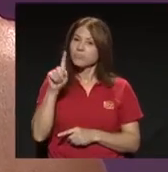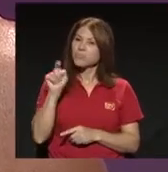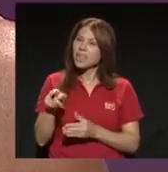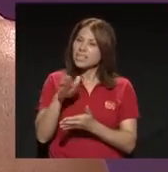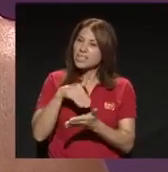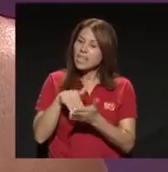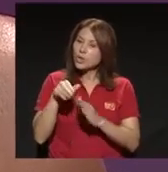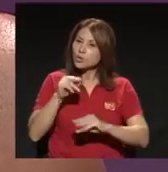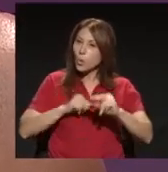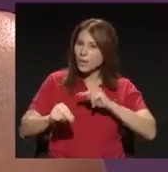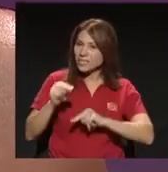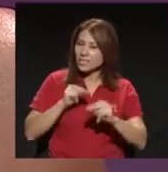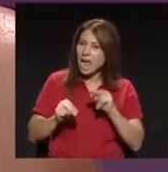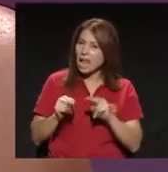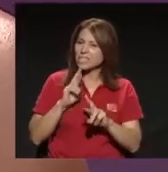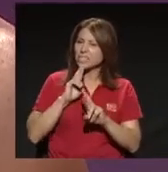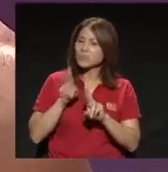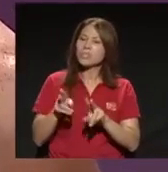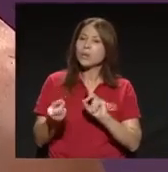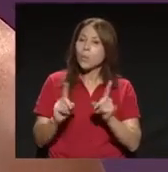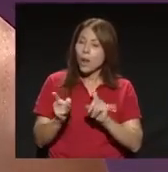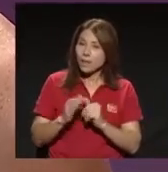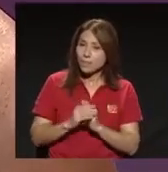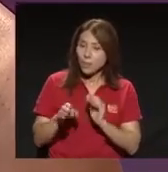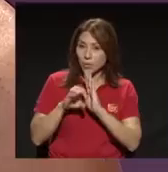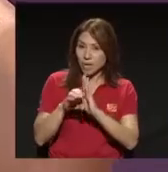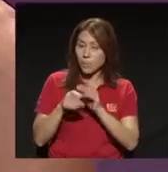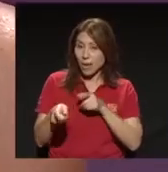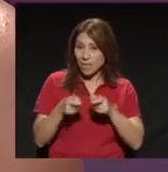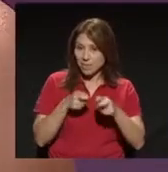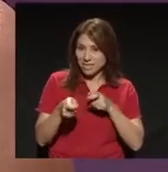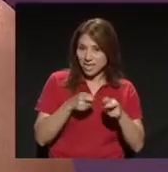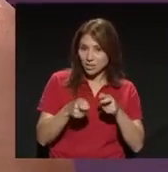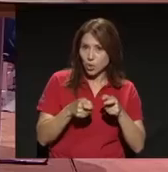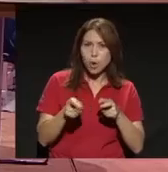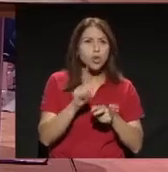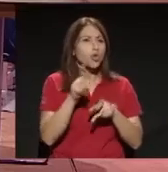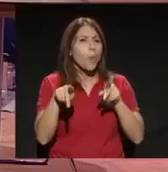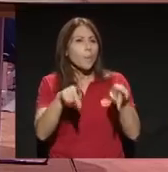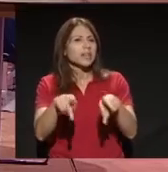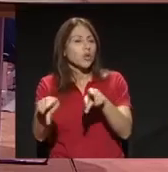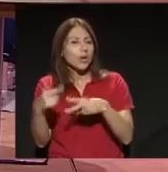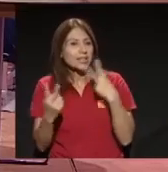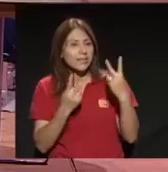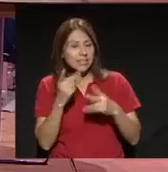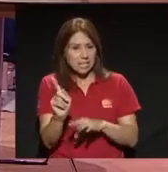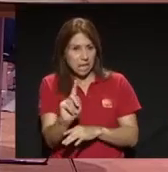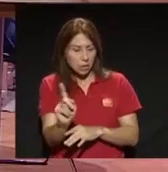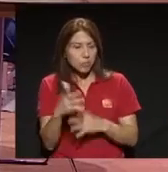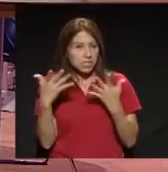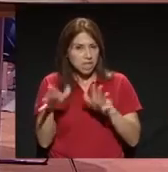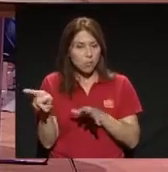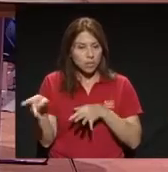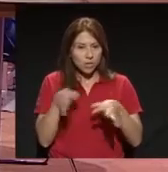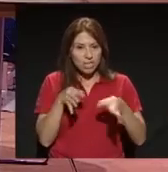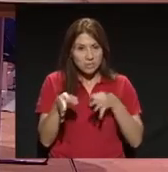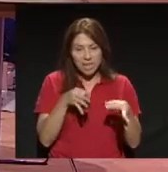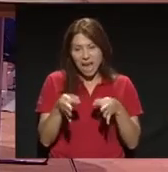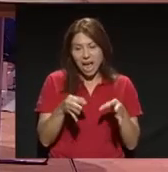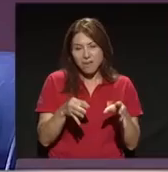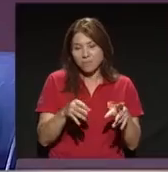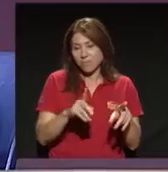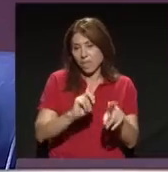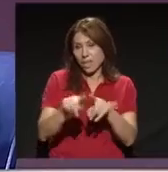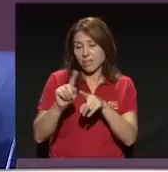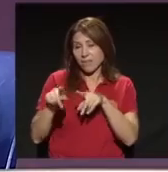comerciales más que todo de la administración del centro no tanto de las personas que visitan el centro que usted ya nos explicaba que hay de todas las